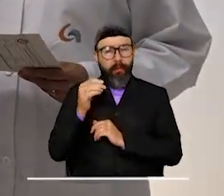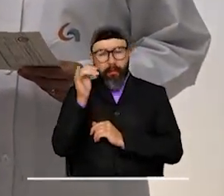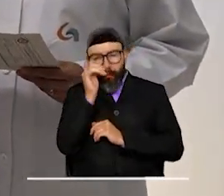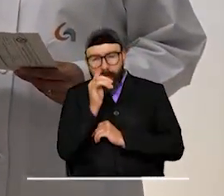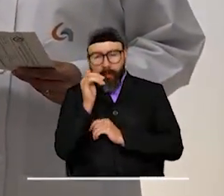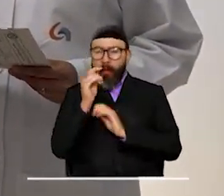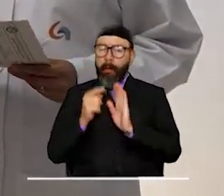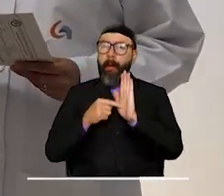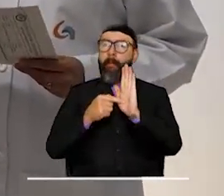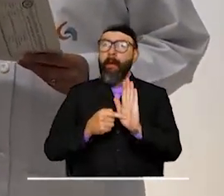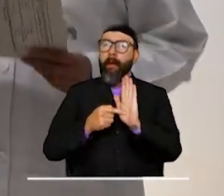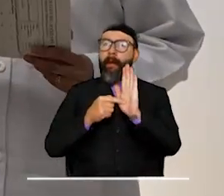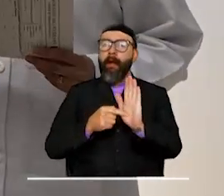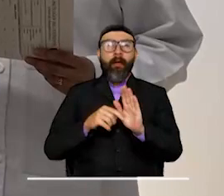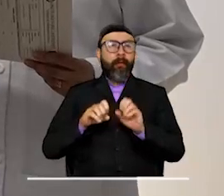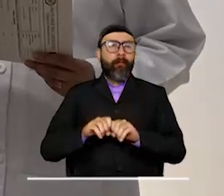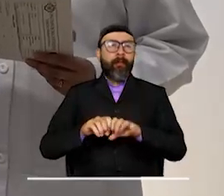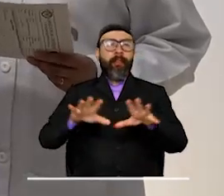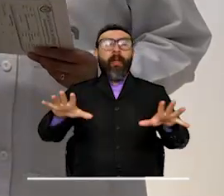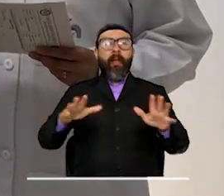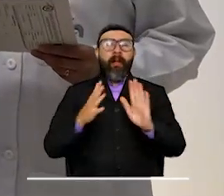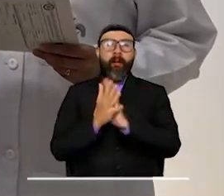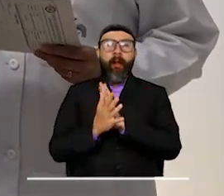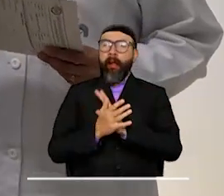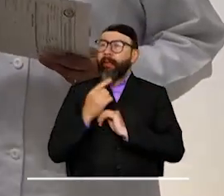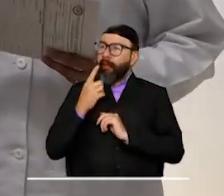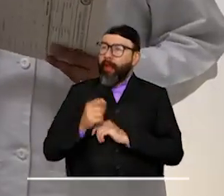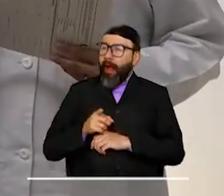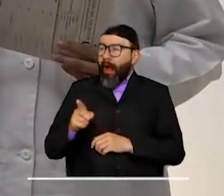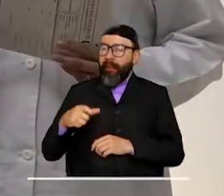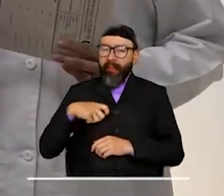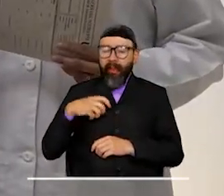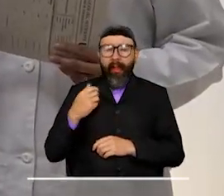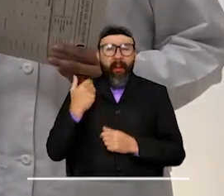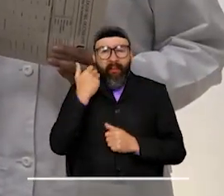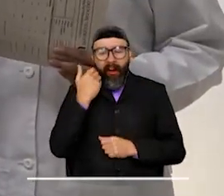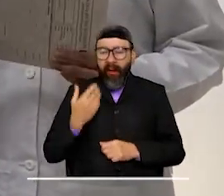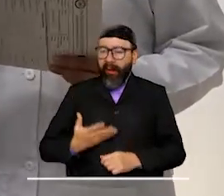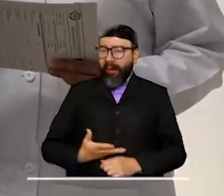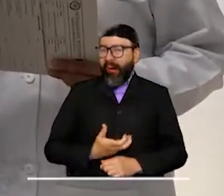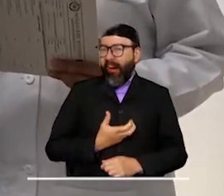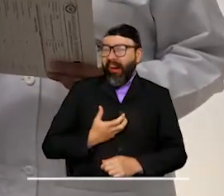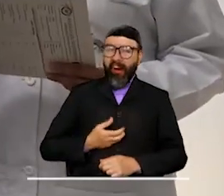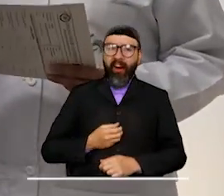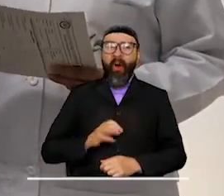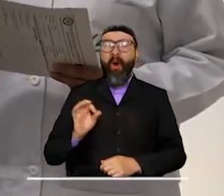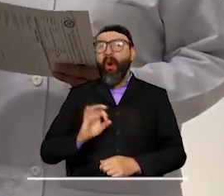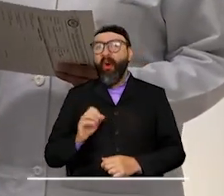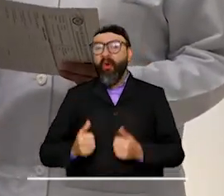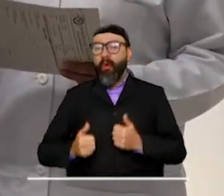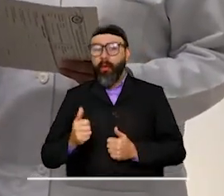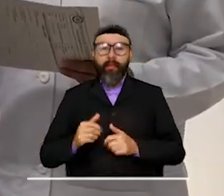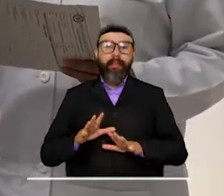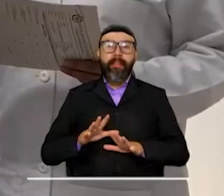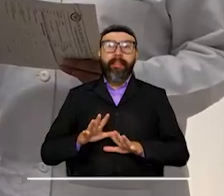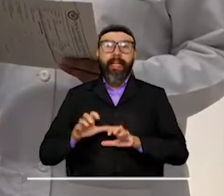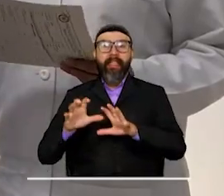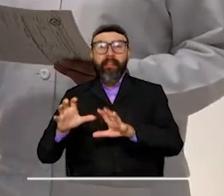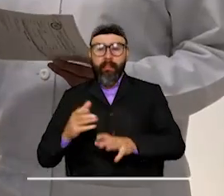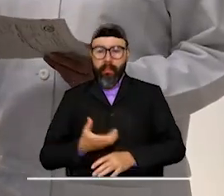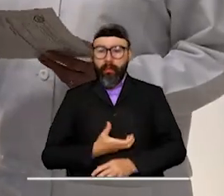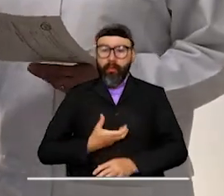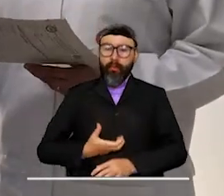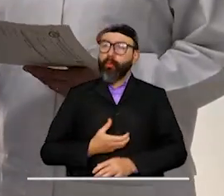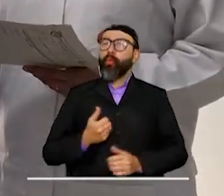live que se llama gastritis guión o cáncer de estómago. Porque